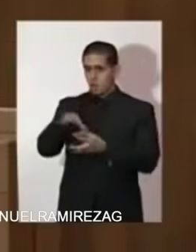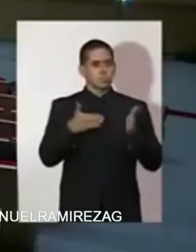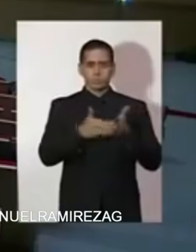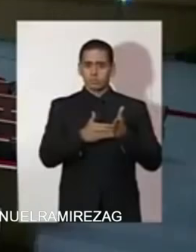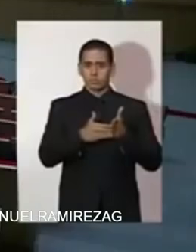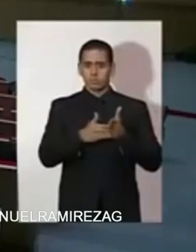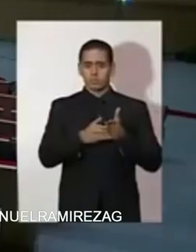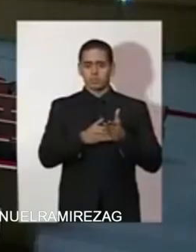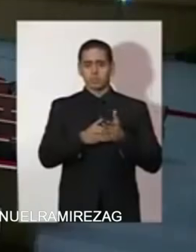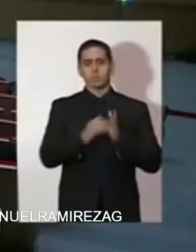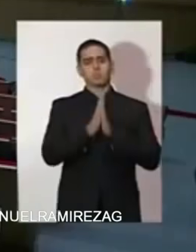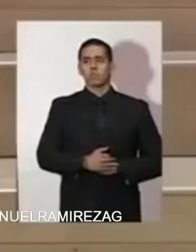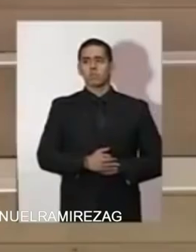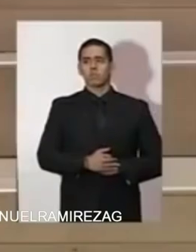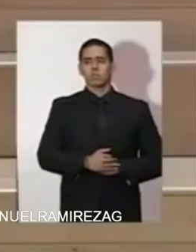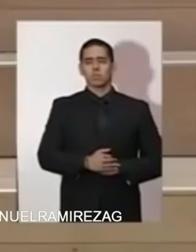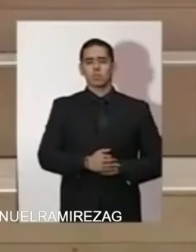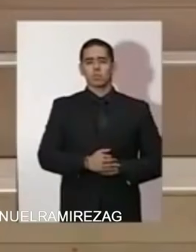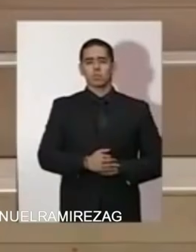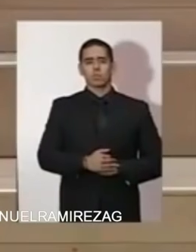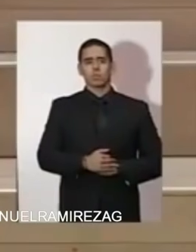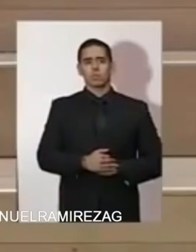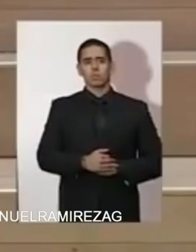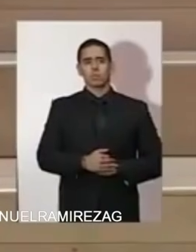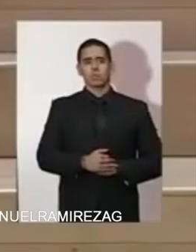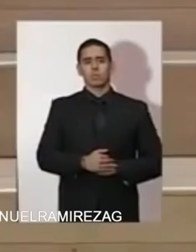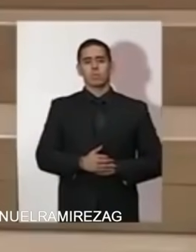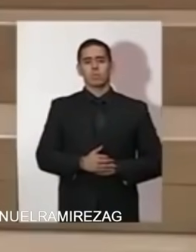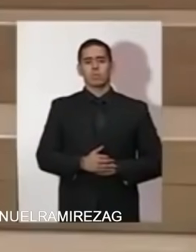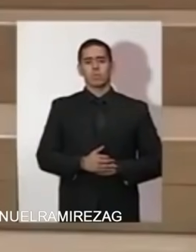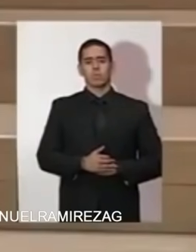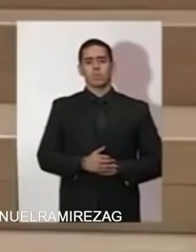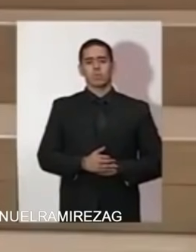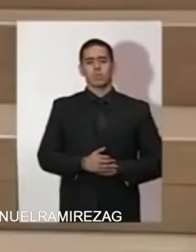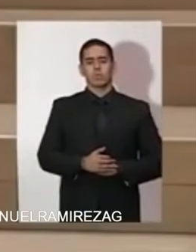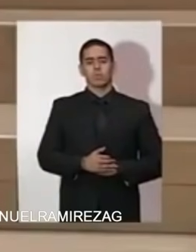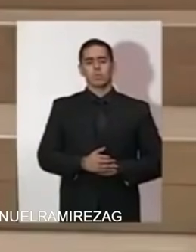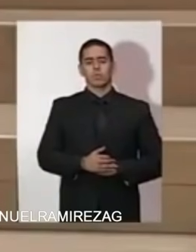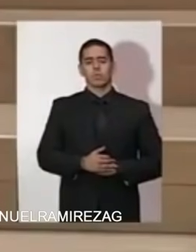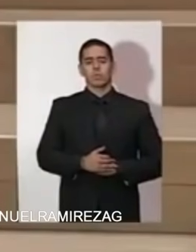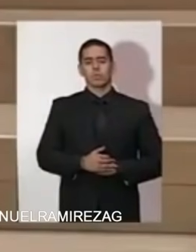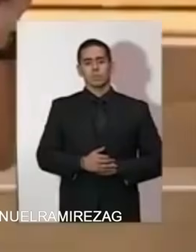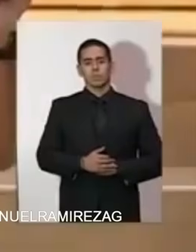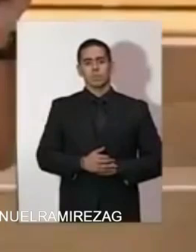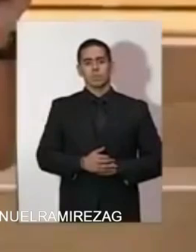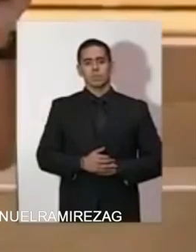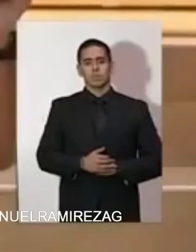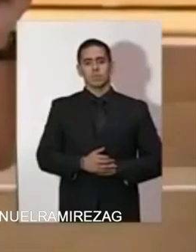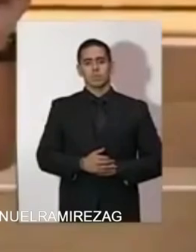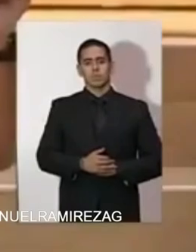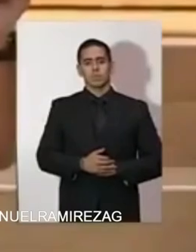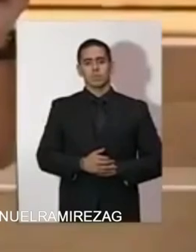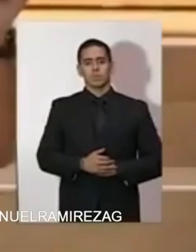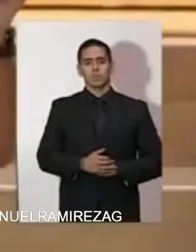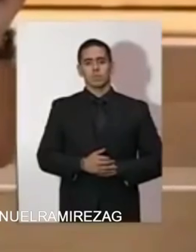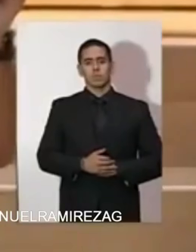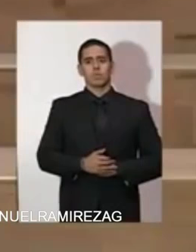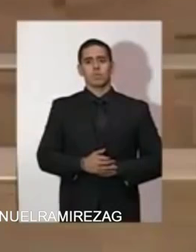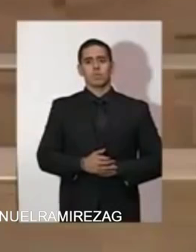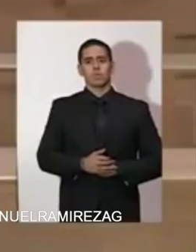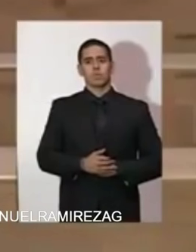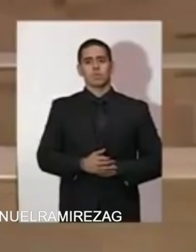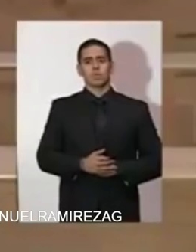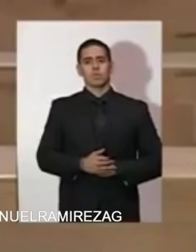Tiempo. Las respuestas. Les pido a los candidatos que por favor muestren a las cámaras su respuesta. ¿Eso qué? Ok, nada. ¿Eh? ¿Esto qué?